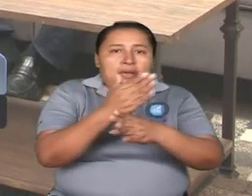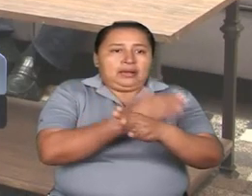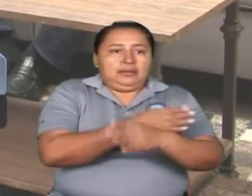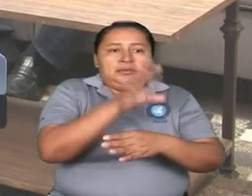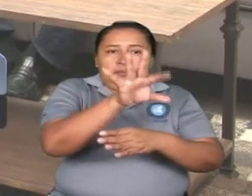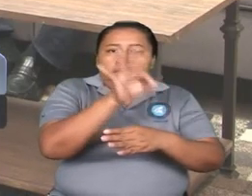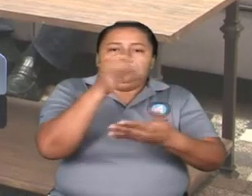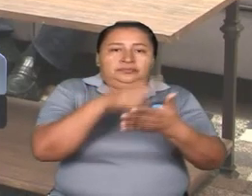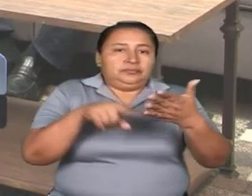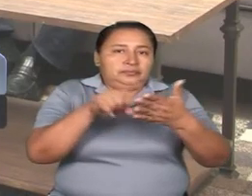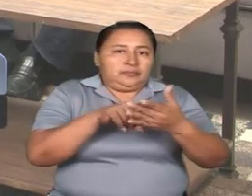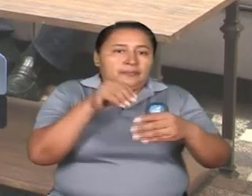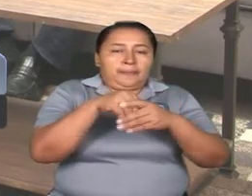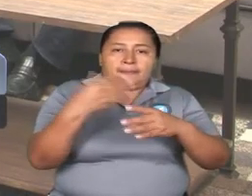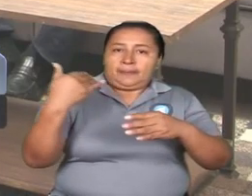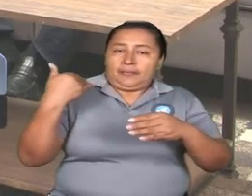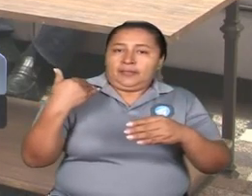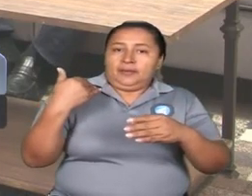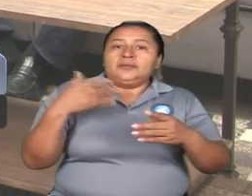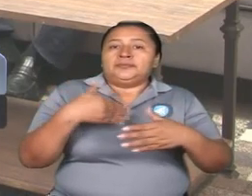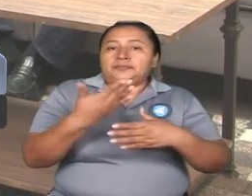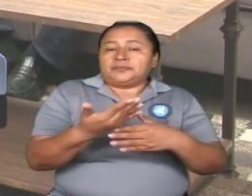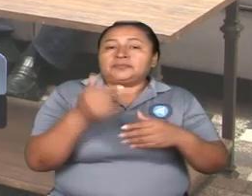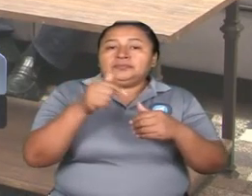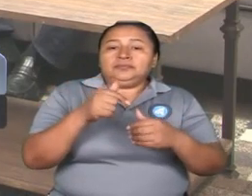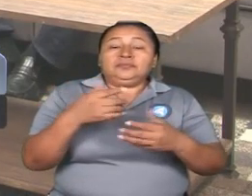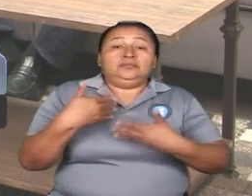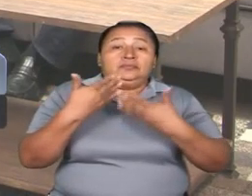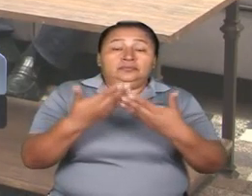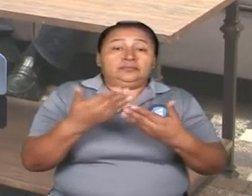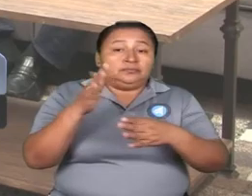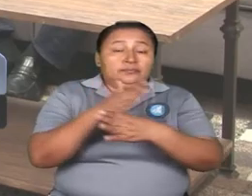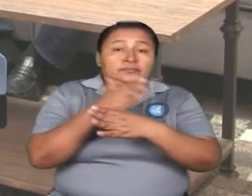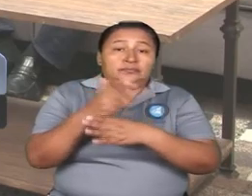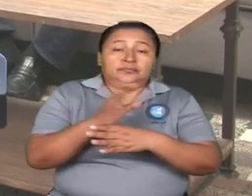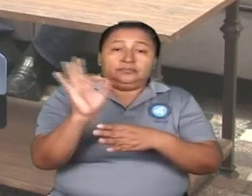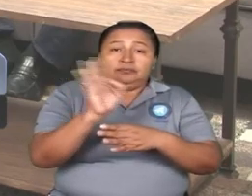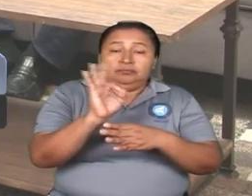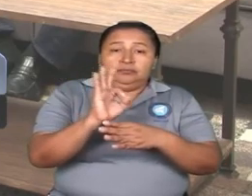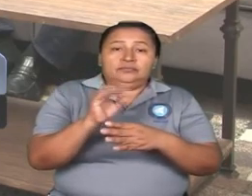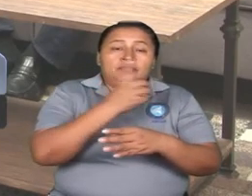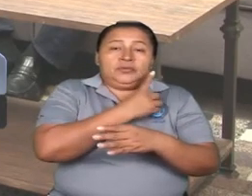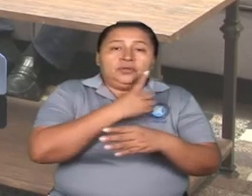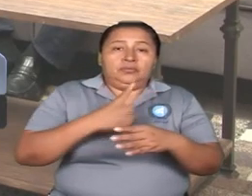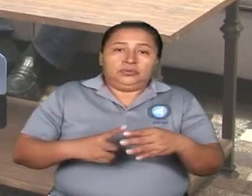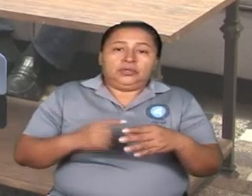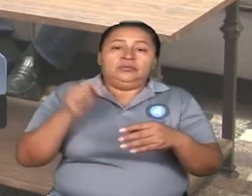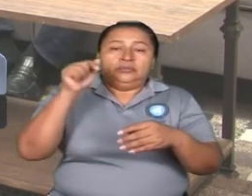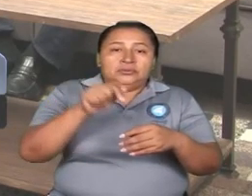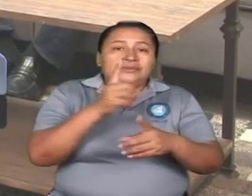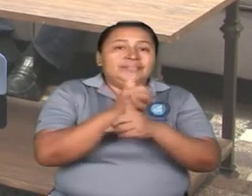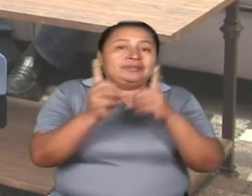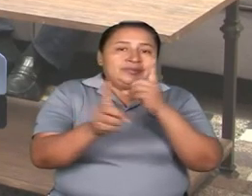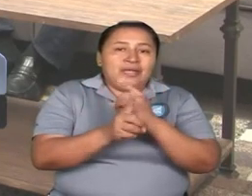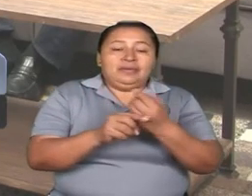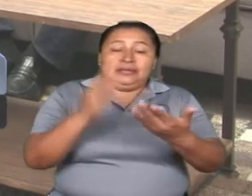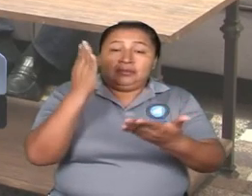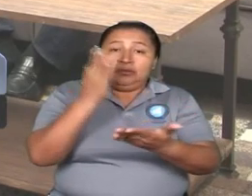elección. Entonces, a través de distintas vías, el diputado está obligado por